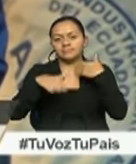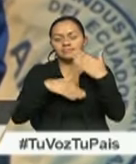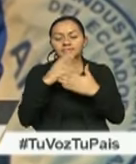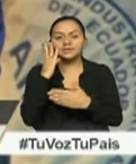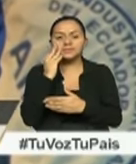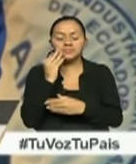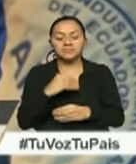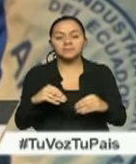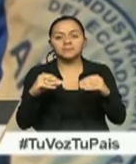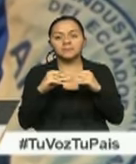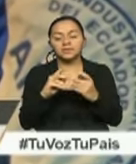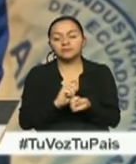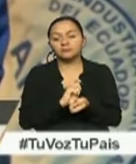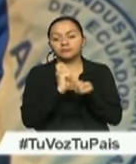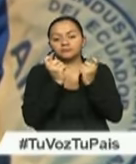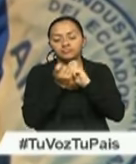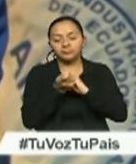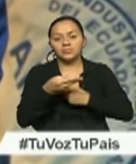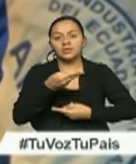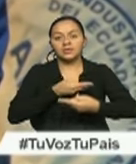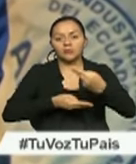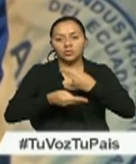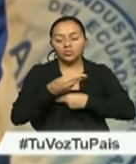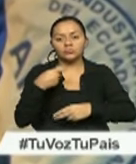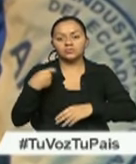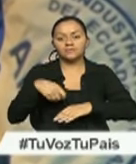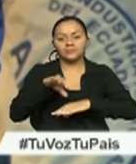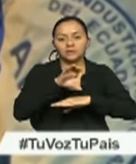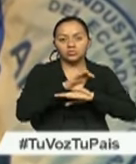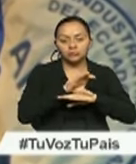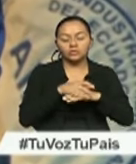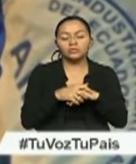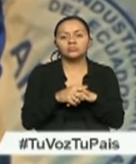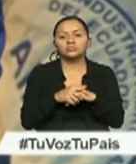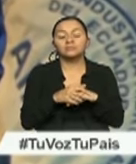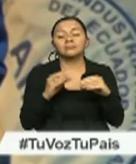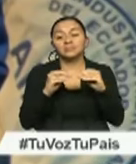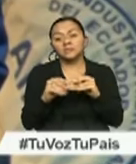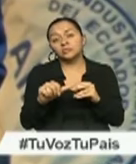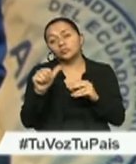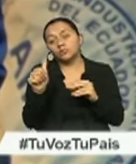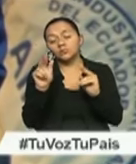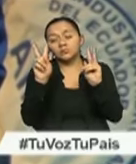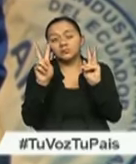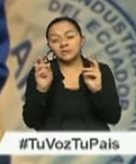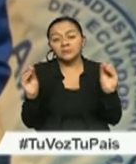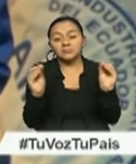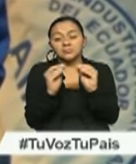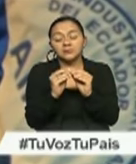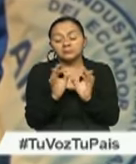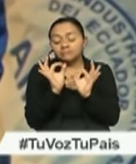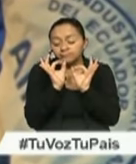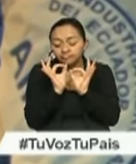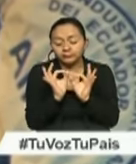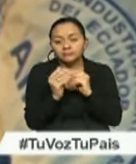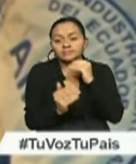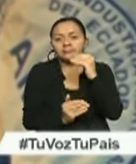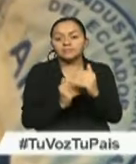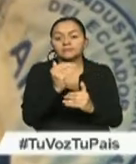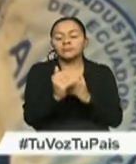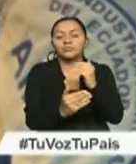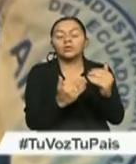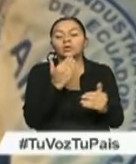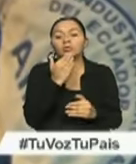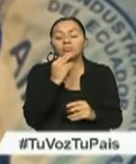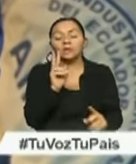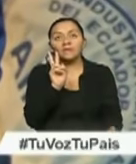en materias como refinación, negociaciones, inversiones y otros ámbitos que son de nuestro interés. ¿Para qué?